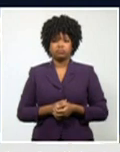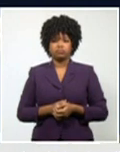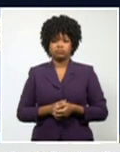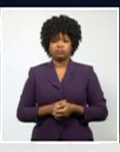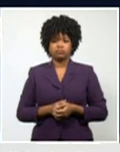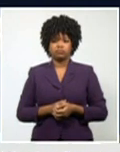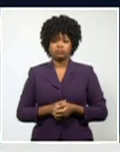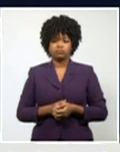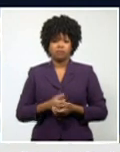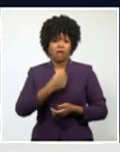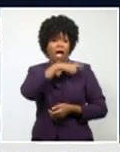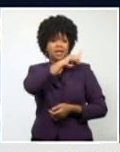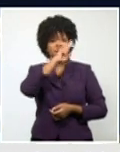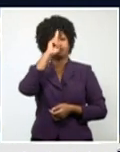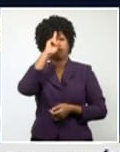Peláez,